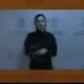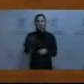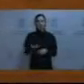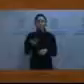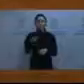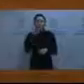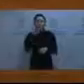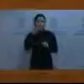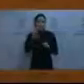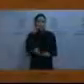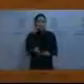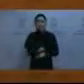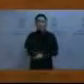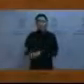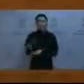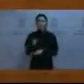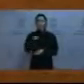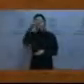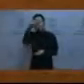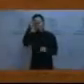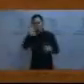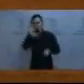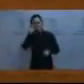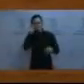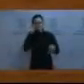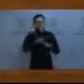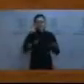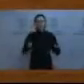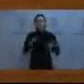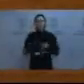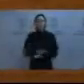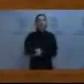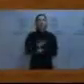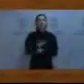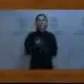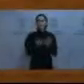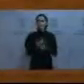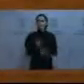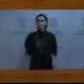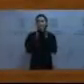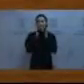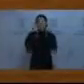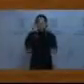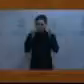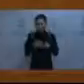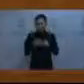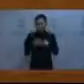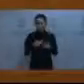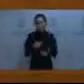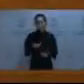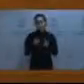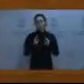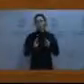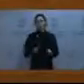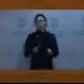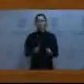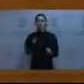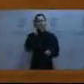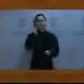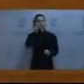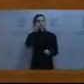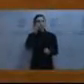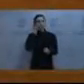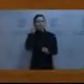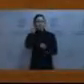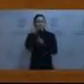bien no hay turismo ni hay cultura, y que la conservación y protección del bien es el auténtico motor del desarrollo de ese fenómeno turístico. Creemos que